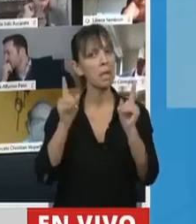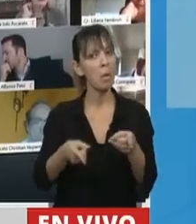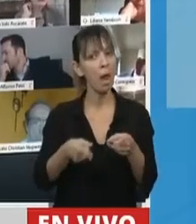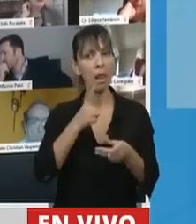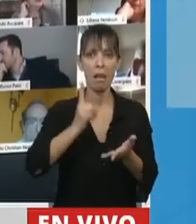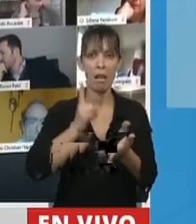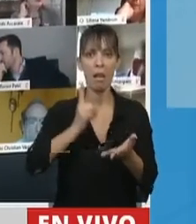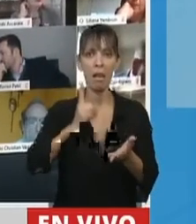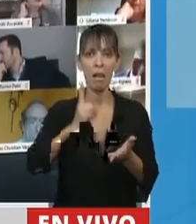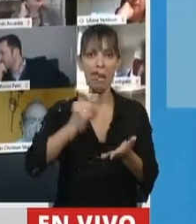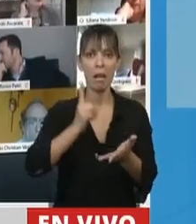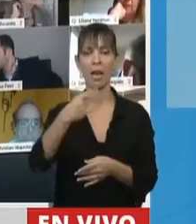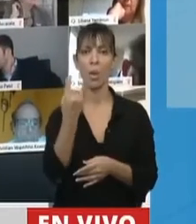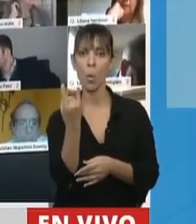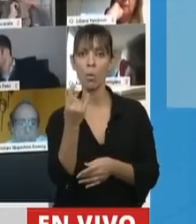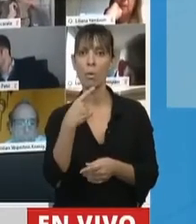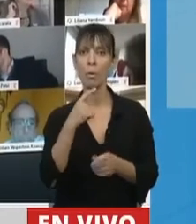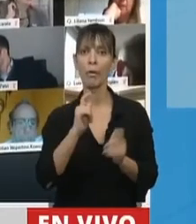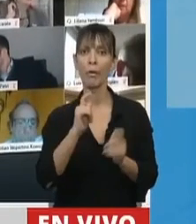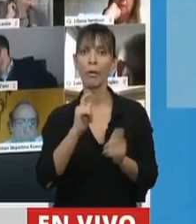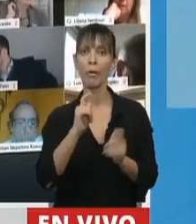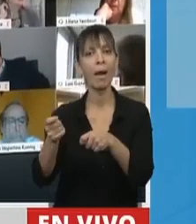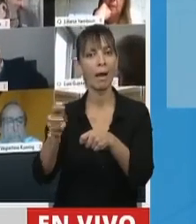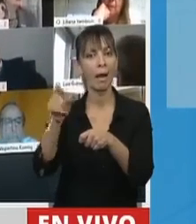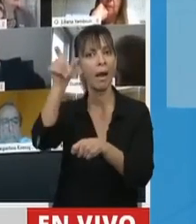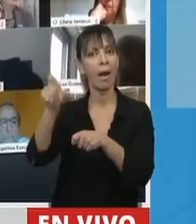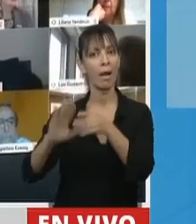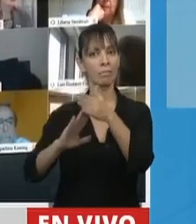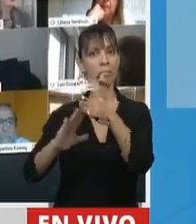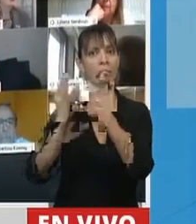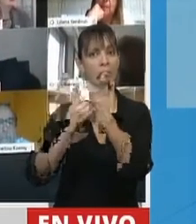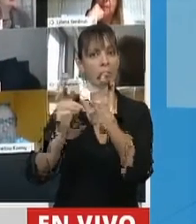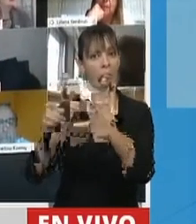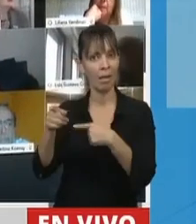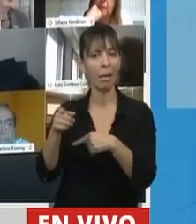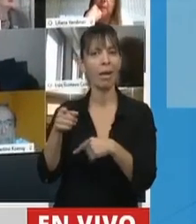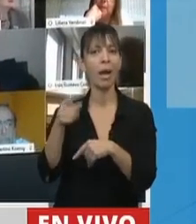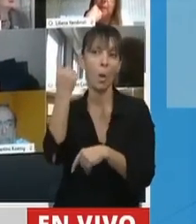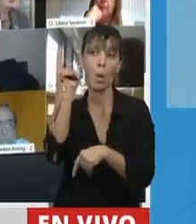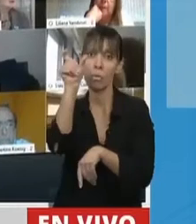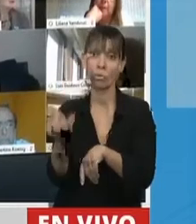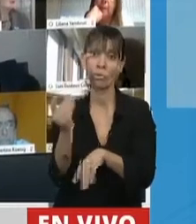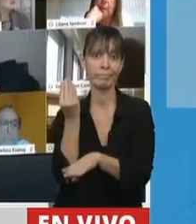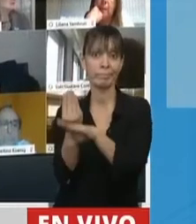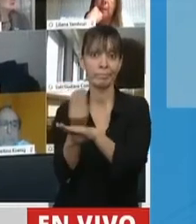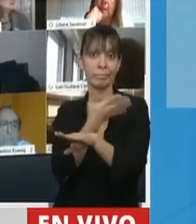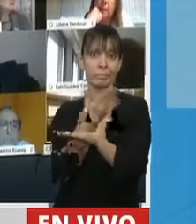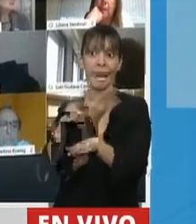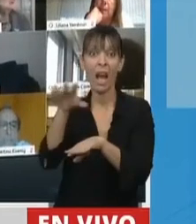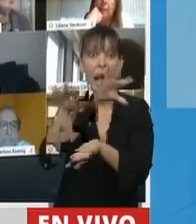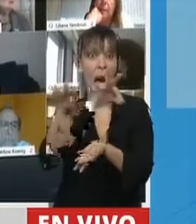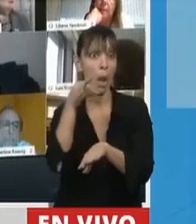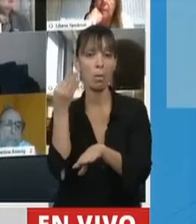este decreto le traslada, le delega al jefe de gabinete, precisamente a un funcionario que ni siquiera es